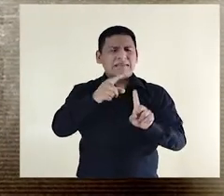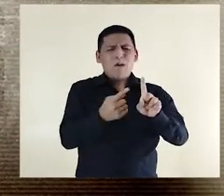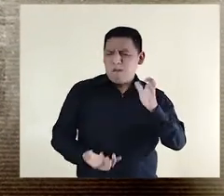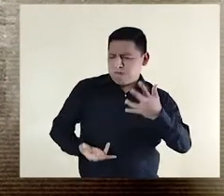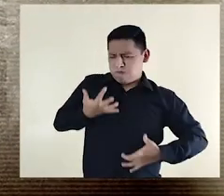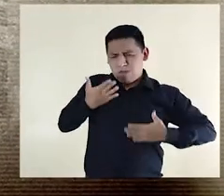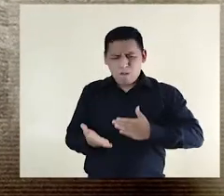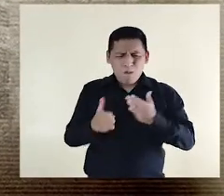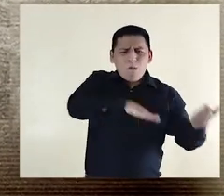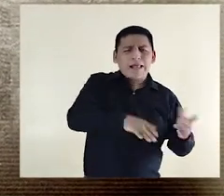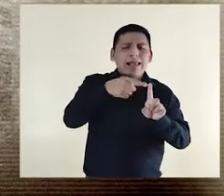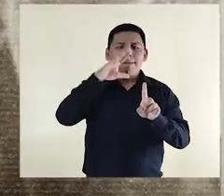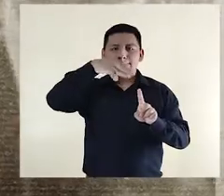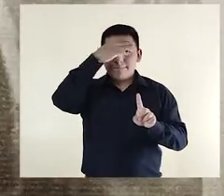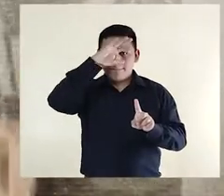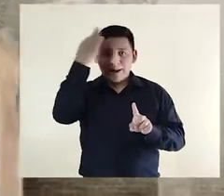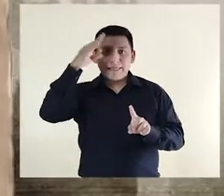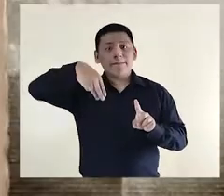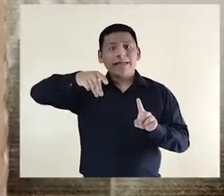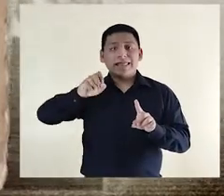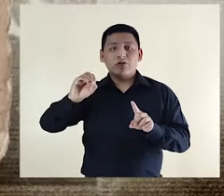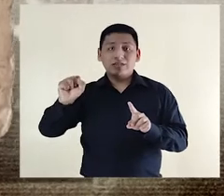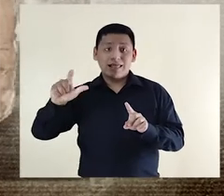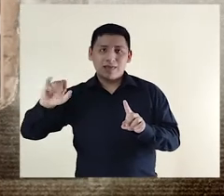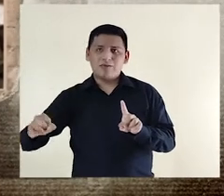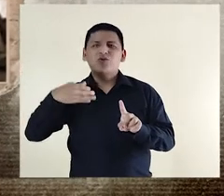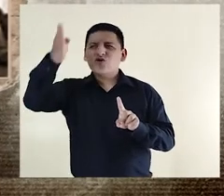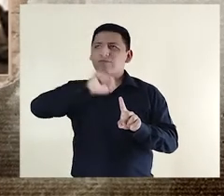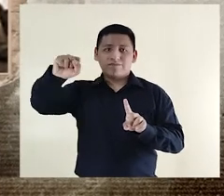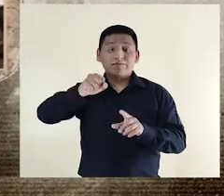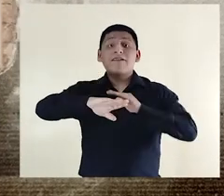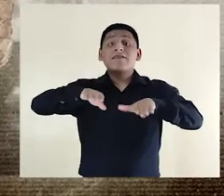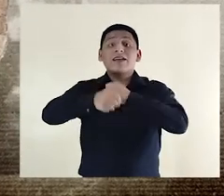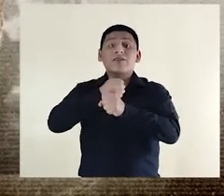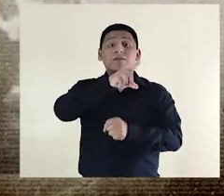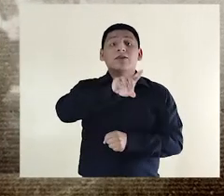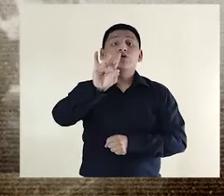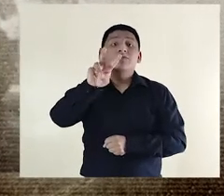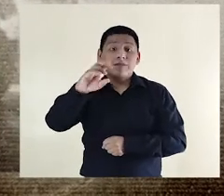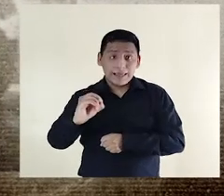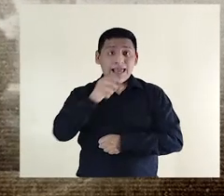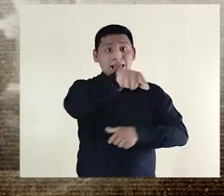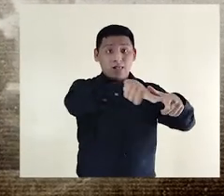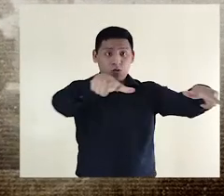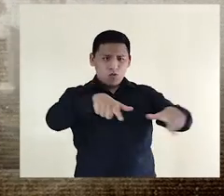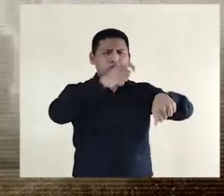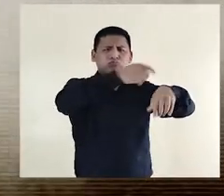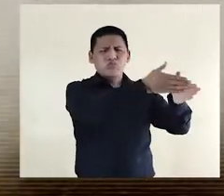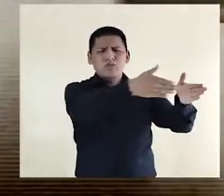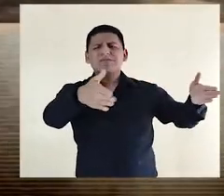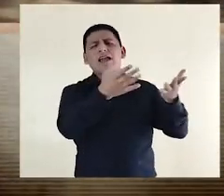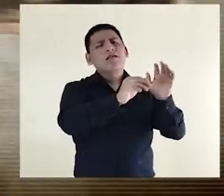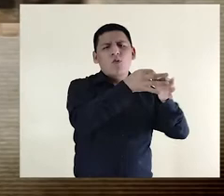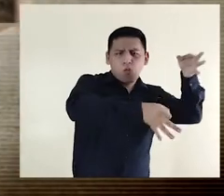con la quema en la hoguera del francés Mateo Salado por hereje. Abolida en 1820, este local albergó durante todo ese